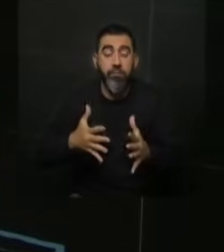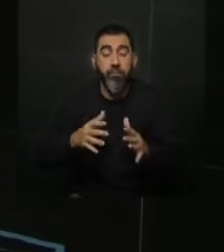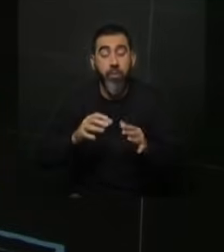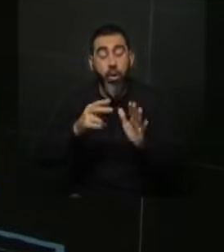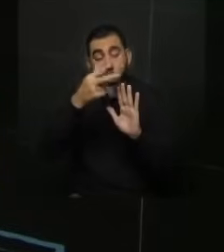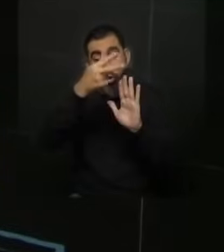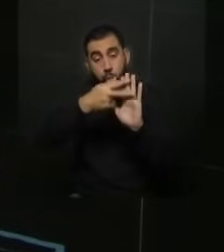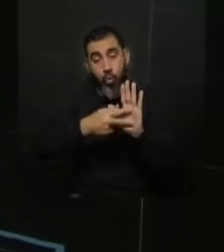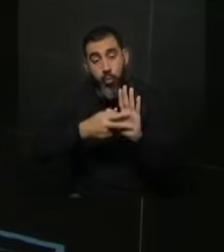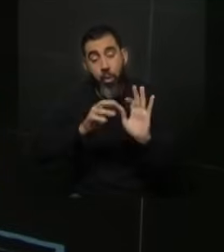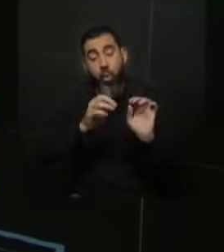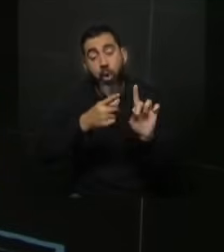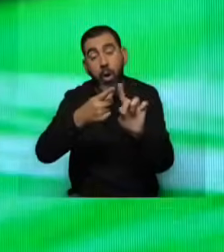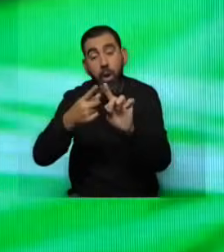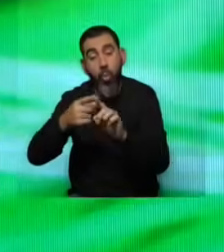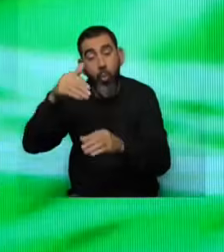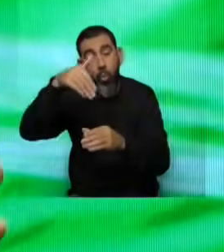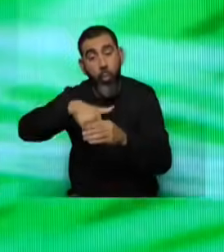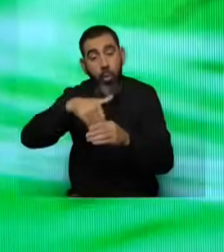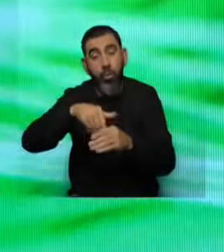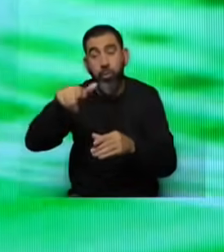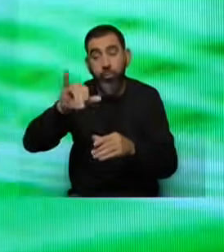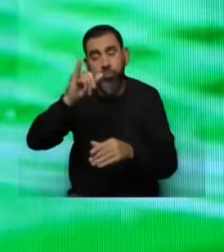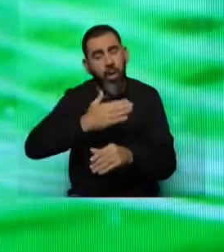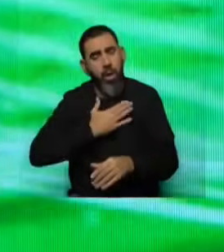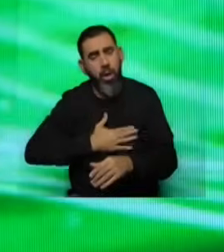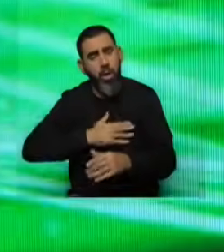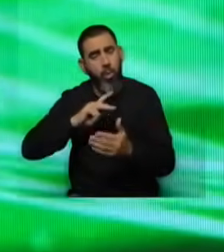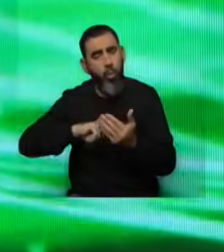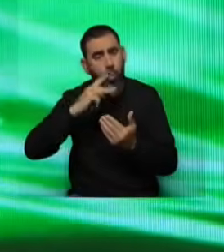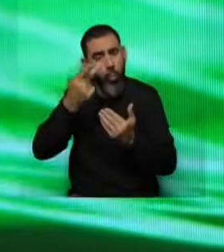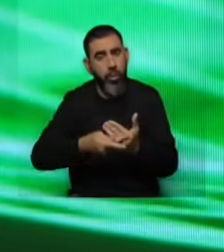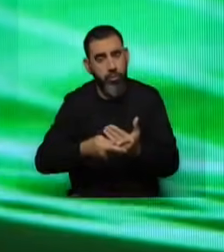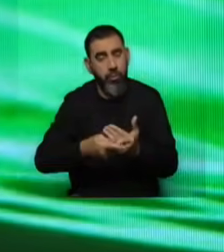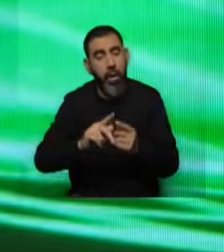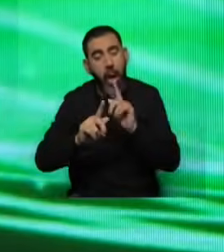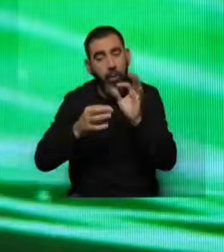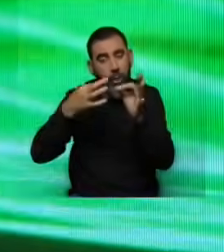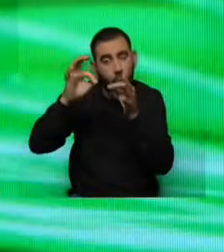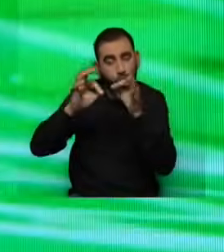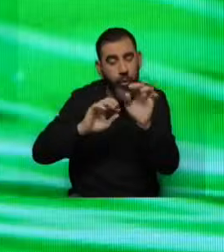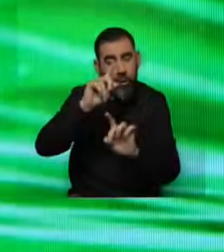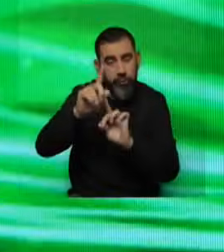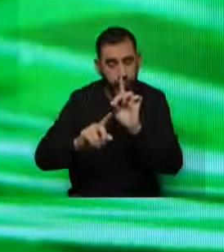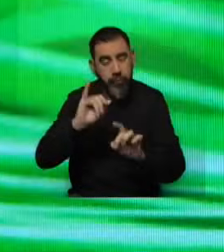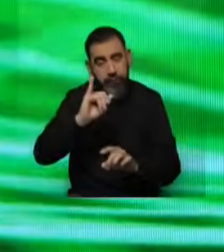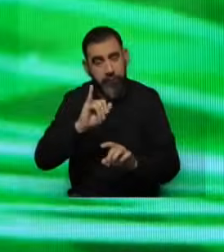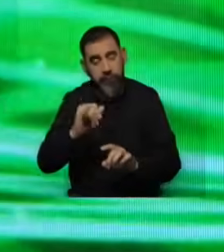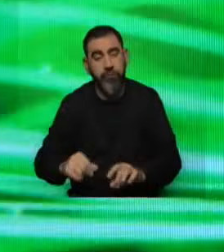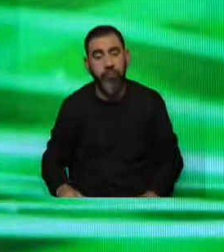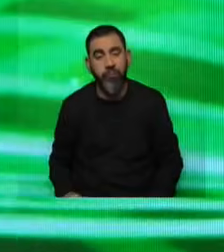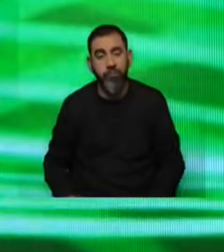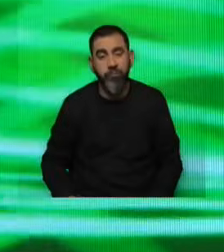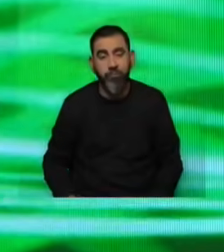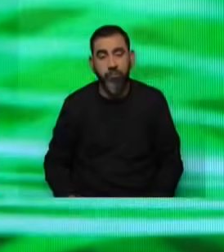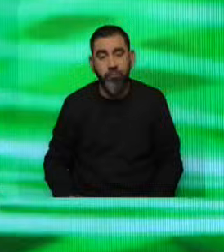de la norma con el acuerdo de la corte electoral porque ellos están absolutamente de acuerdo con el proyecto hicieron Sí algunas algunas correcciones algún ajuste